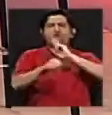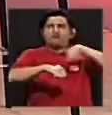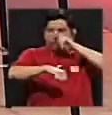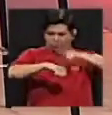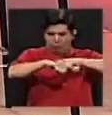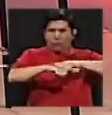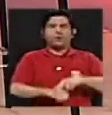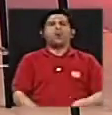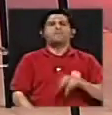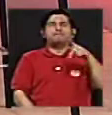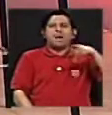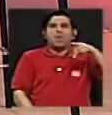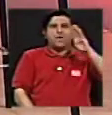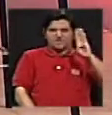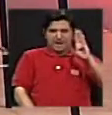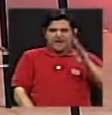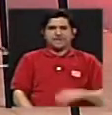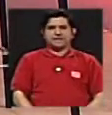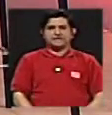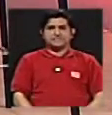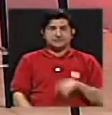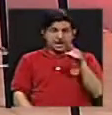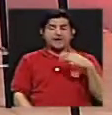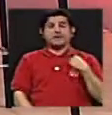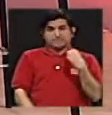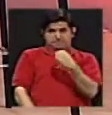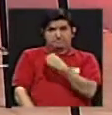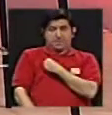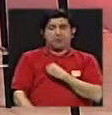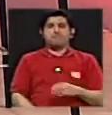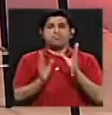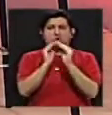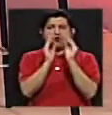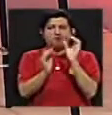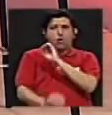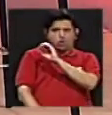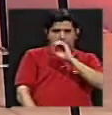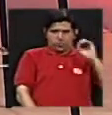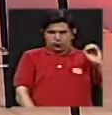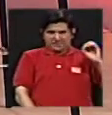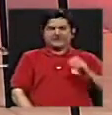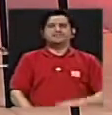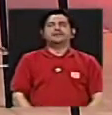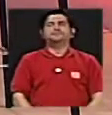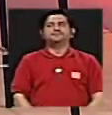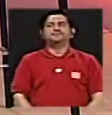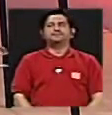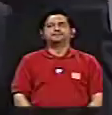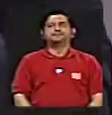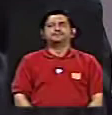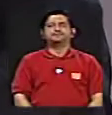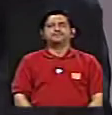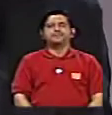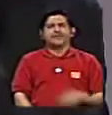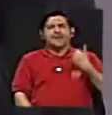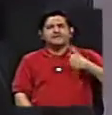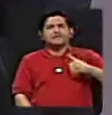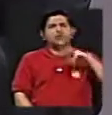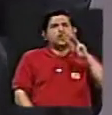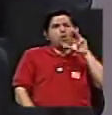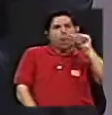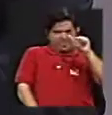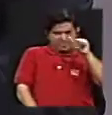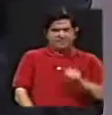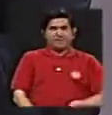Nacional, y don Paul Brenes, integrante del Foro de Occidente. Don Walter,